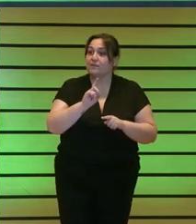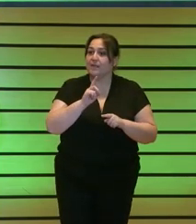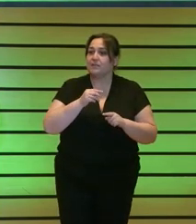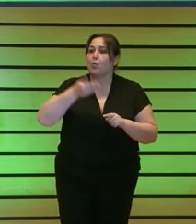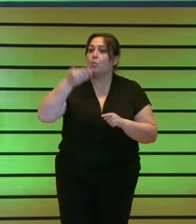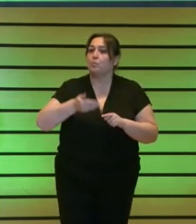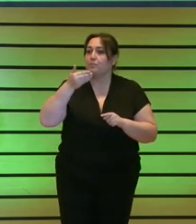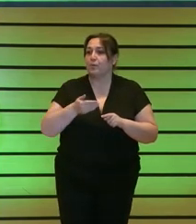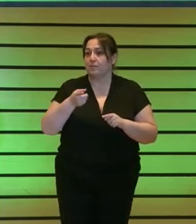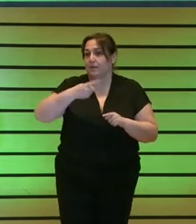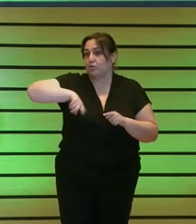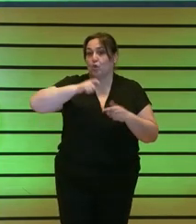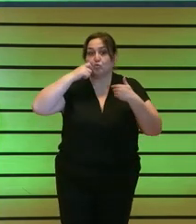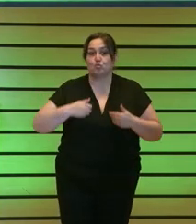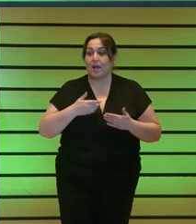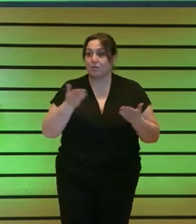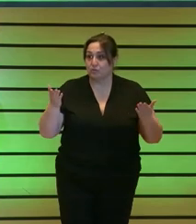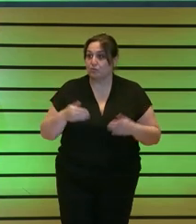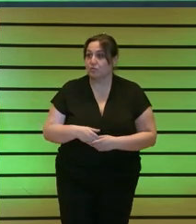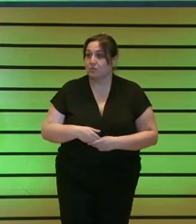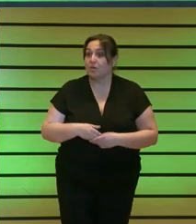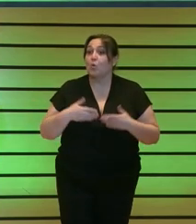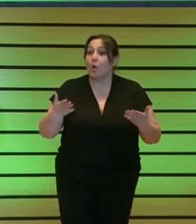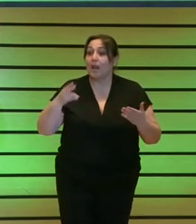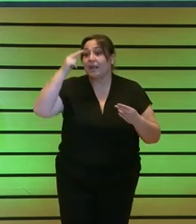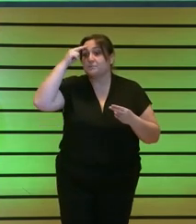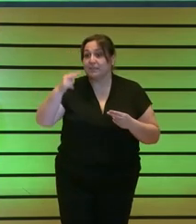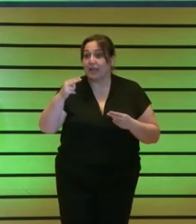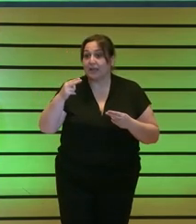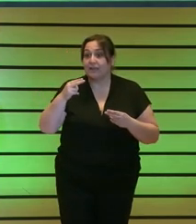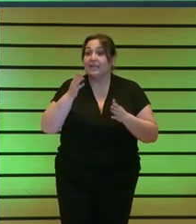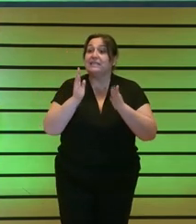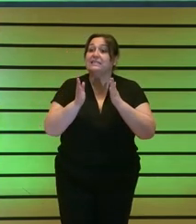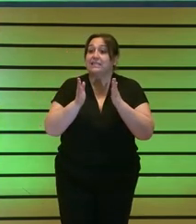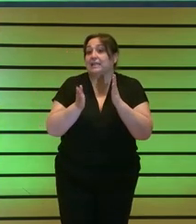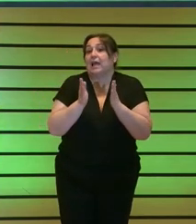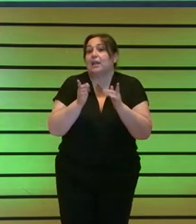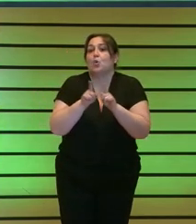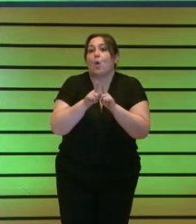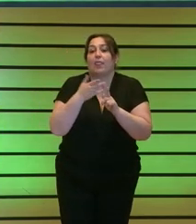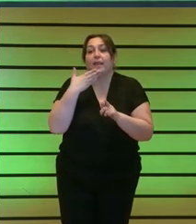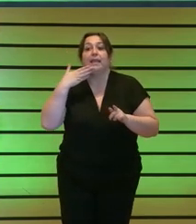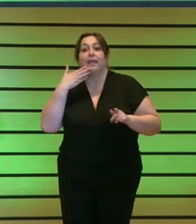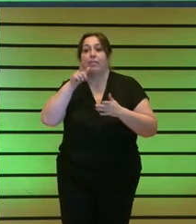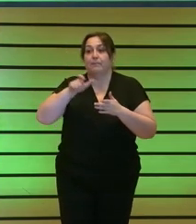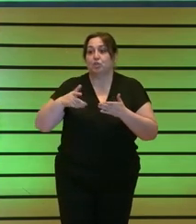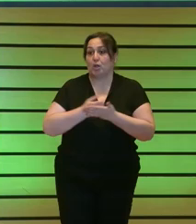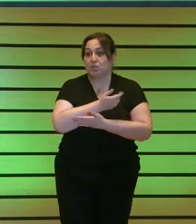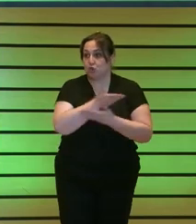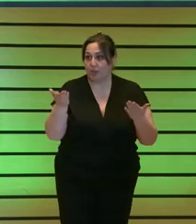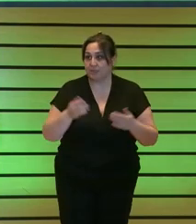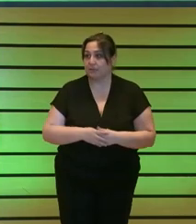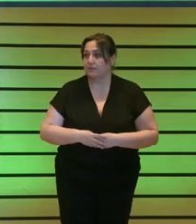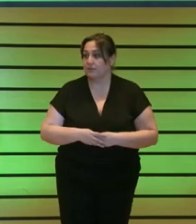esenciales que tenemos todos los seres humanos que es respetar Y tratar continuidad a todas las personas incluso